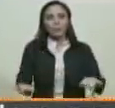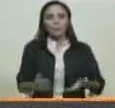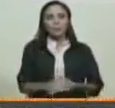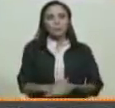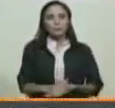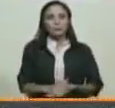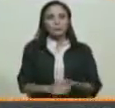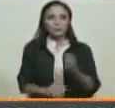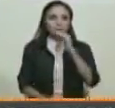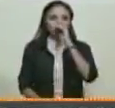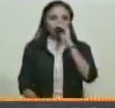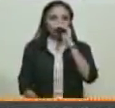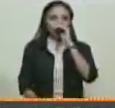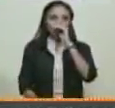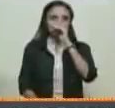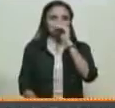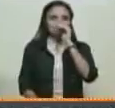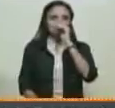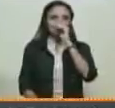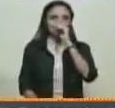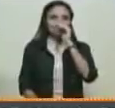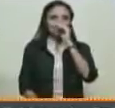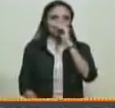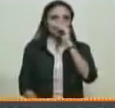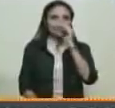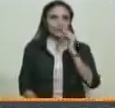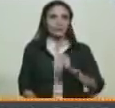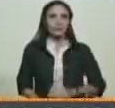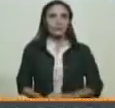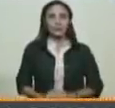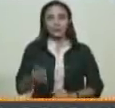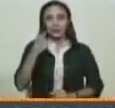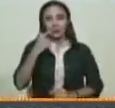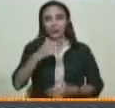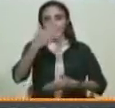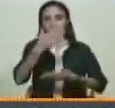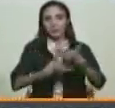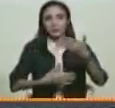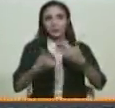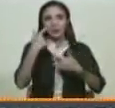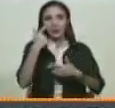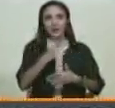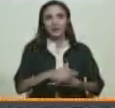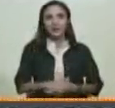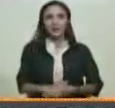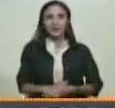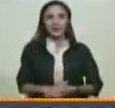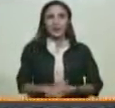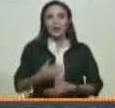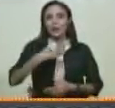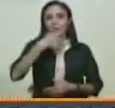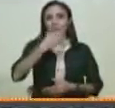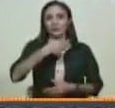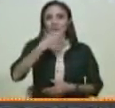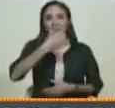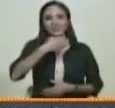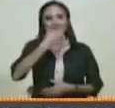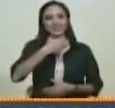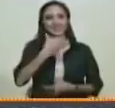a Barquisimeto. Mira, me mandaron una carta, ¿ves? Una parchit.